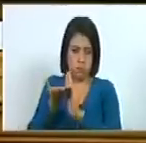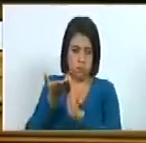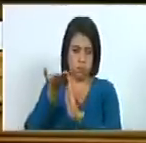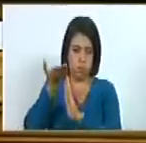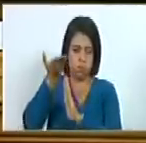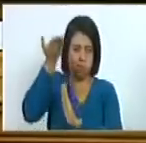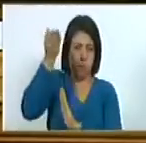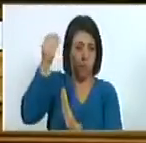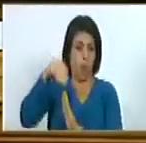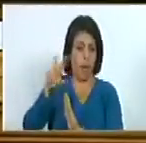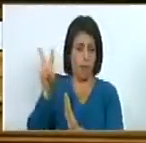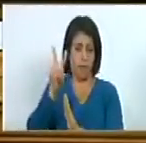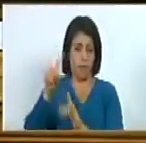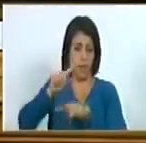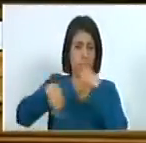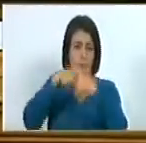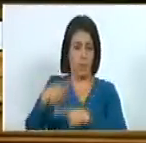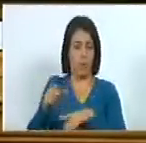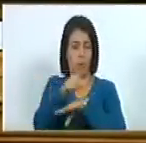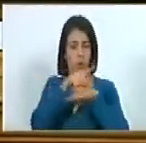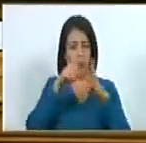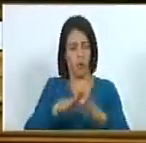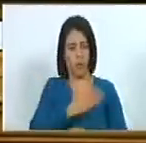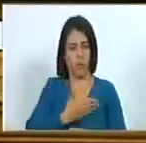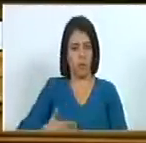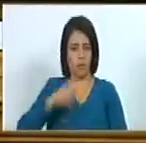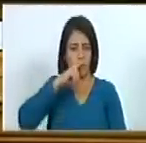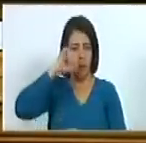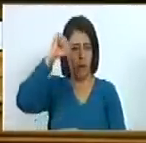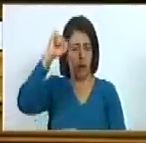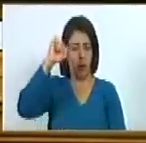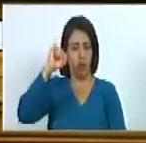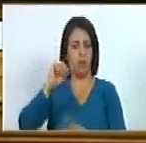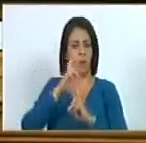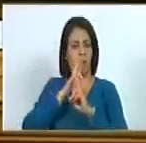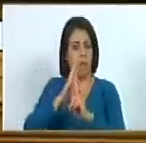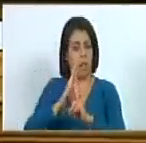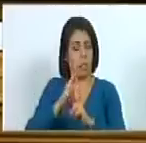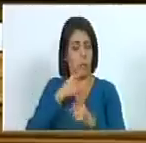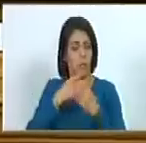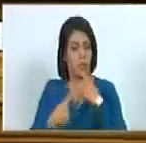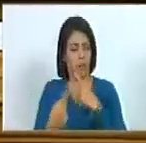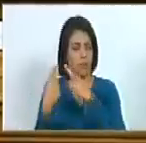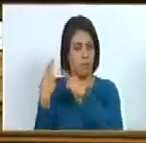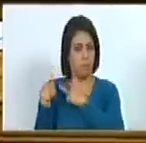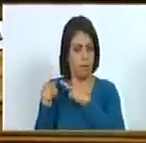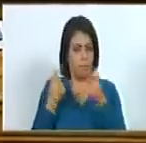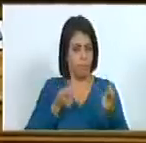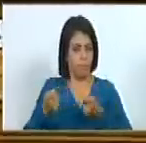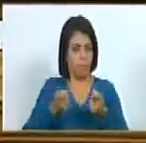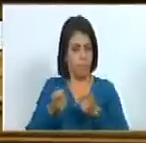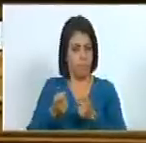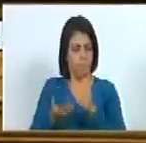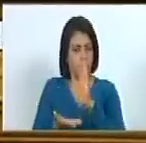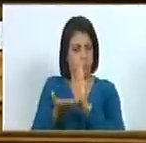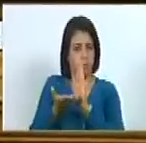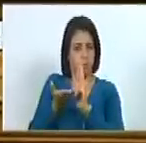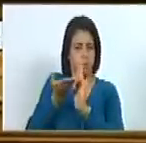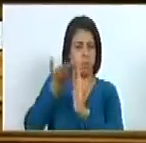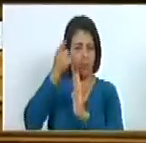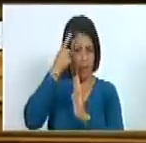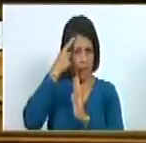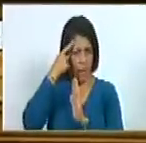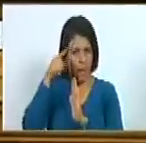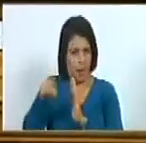se disparara después de que el gobierno del presidente Maduro responsablemente ha controlado la hiperinflación. Y no vamos a reconocer